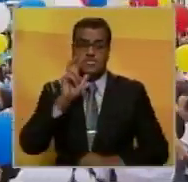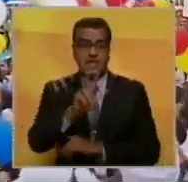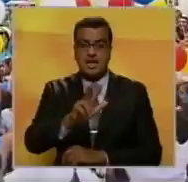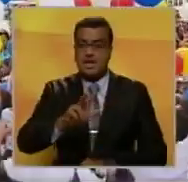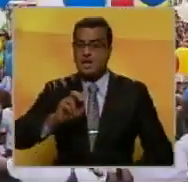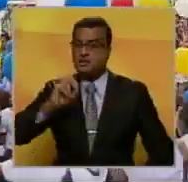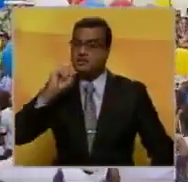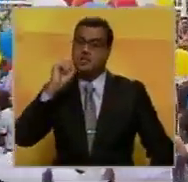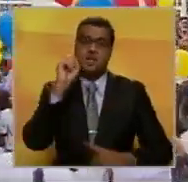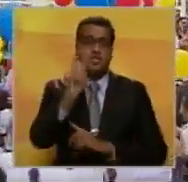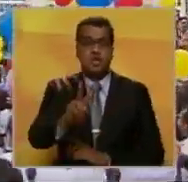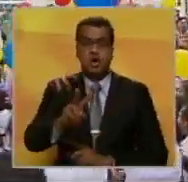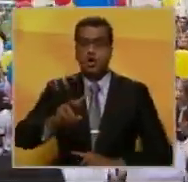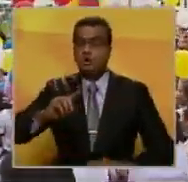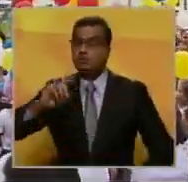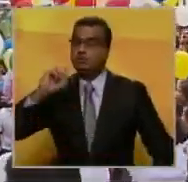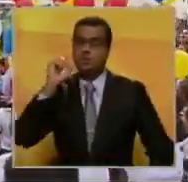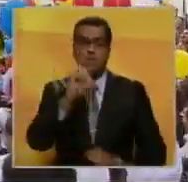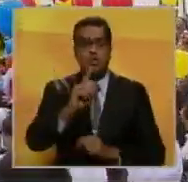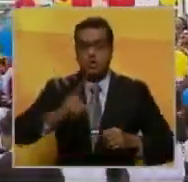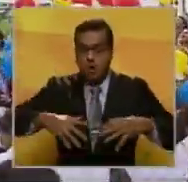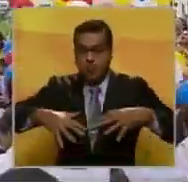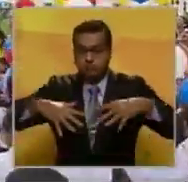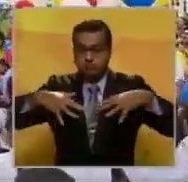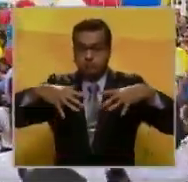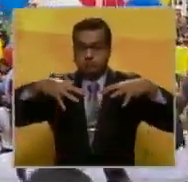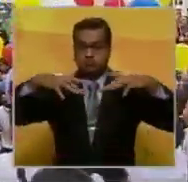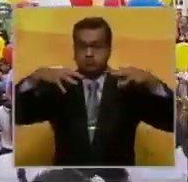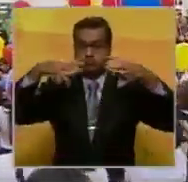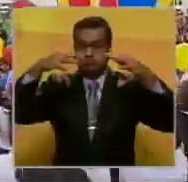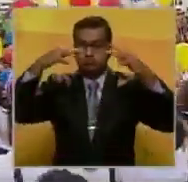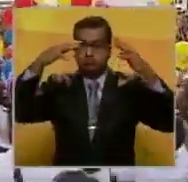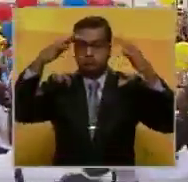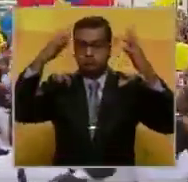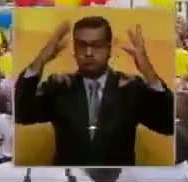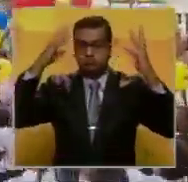4, 3, 2,